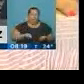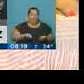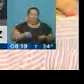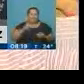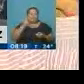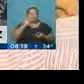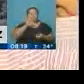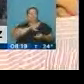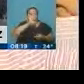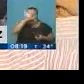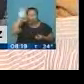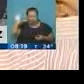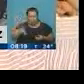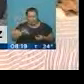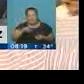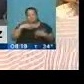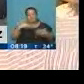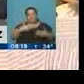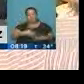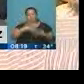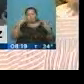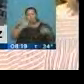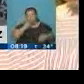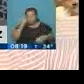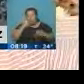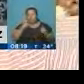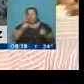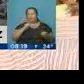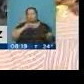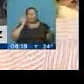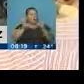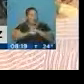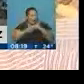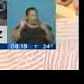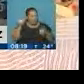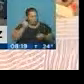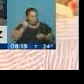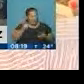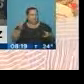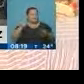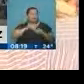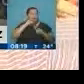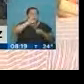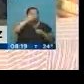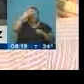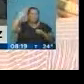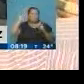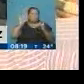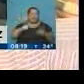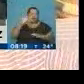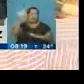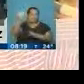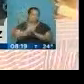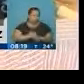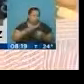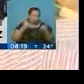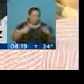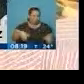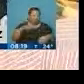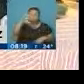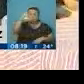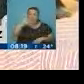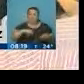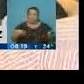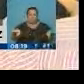para 3 provincias de semejante magnitud, porque vuelvo a repetir, es un cambio muy importante en la coparticipación, pero es una reducción drástica de